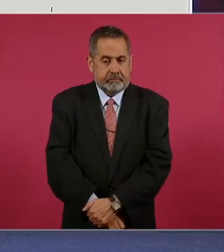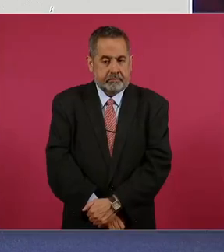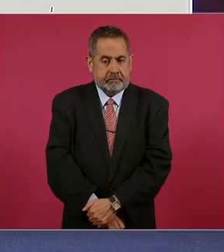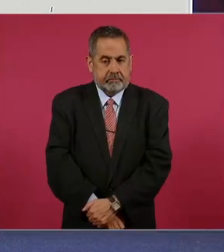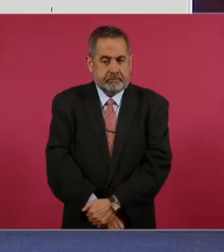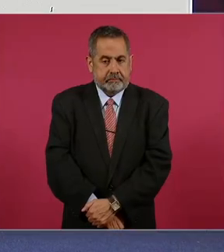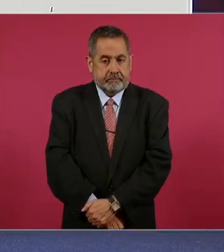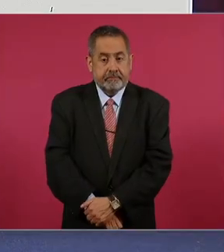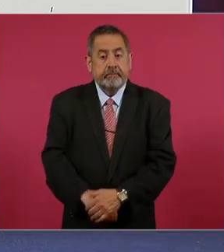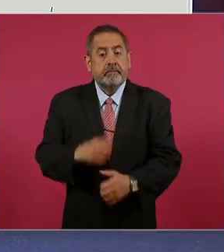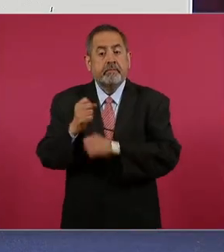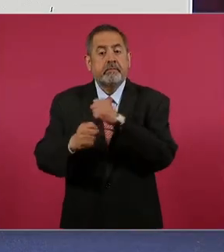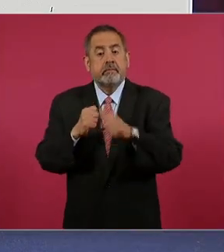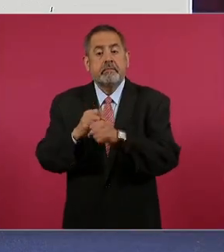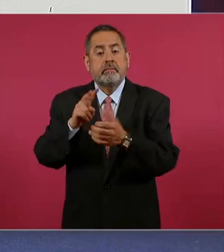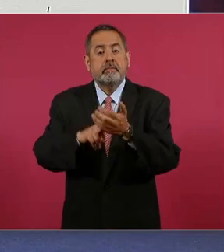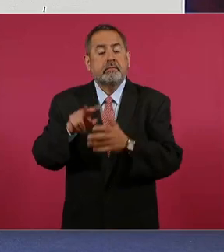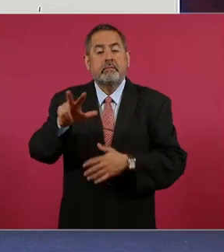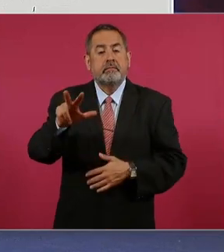en el 18. hecho.